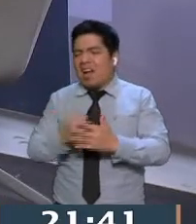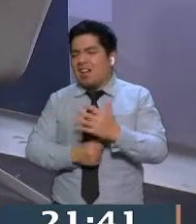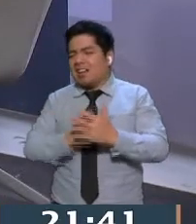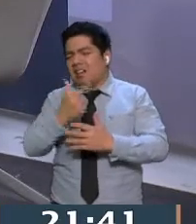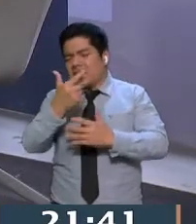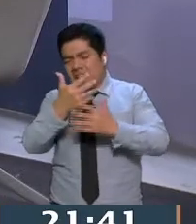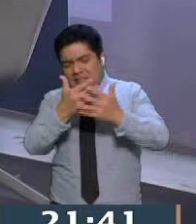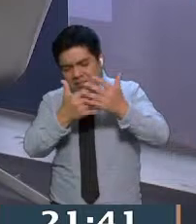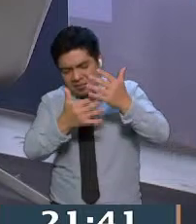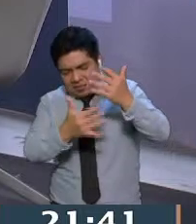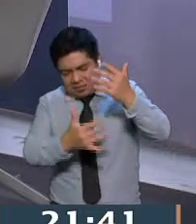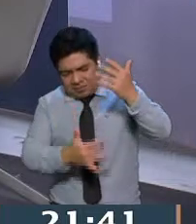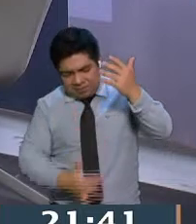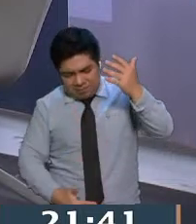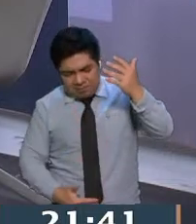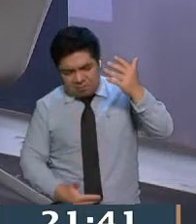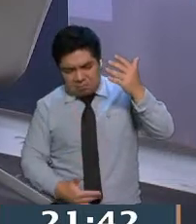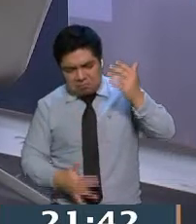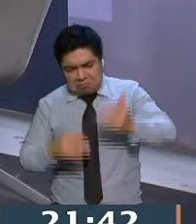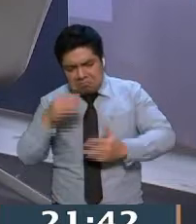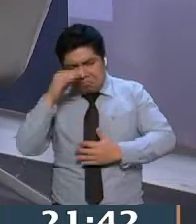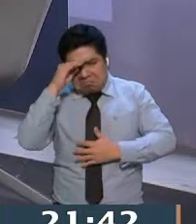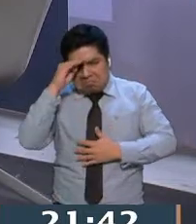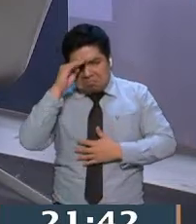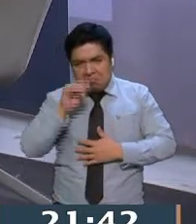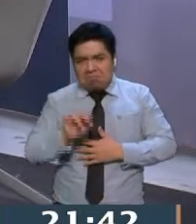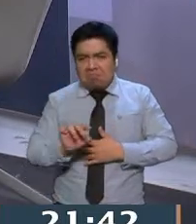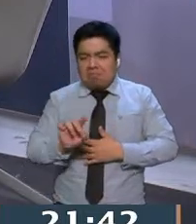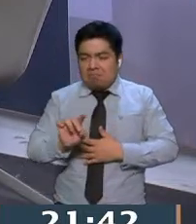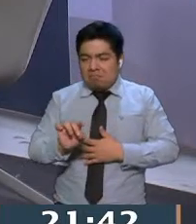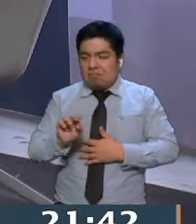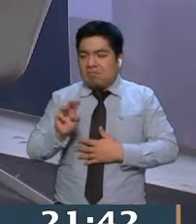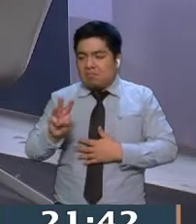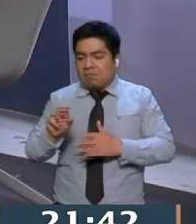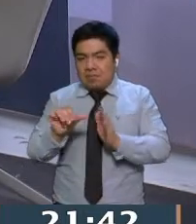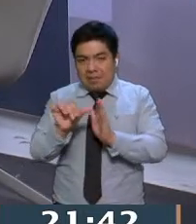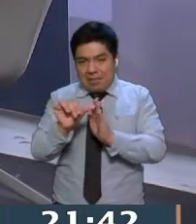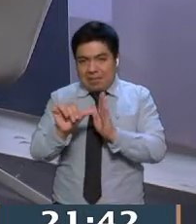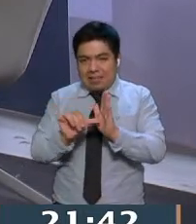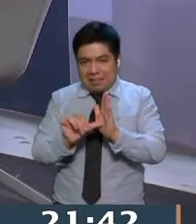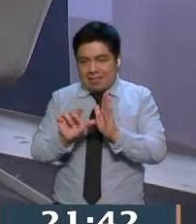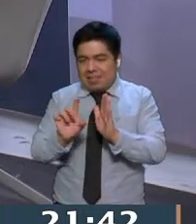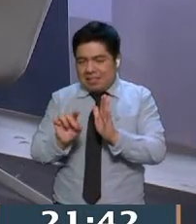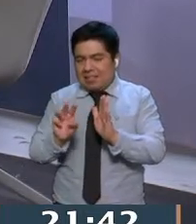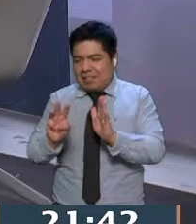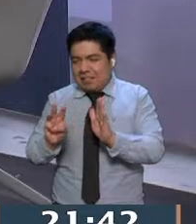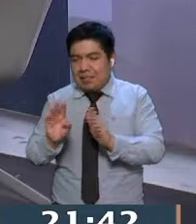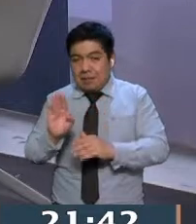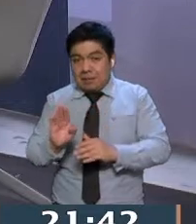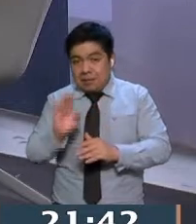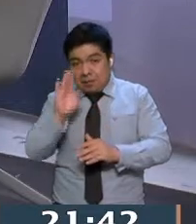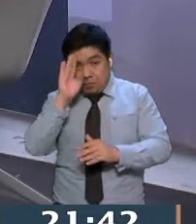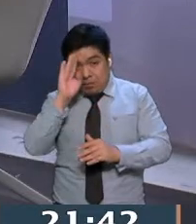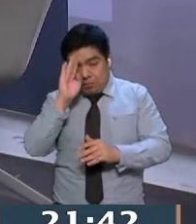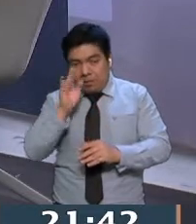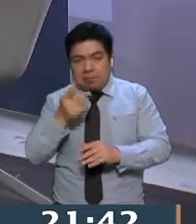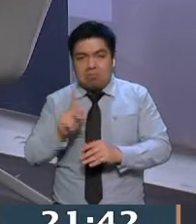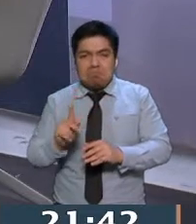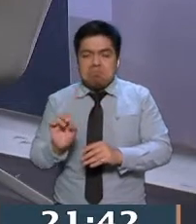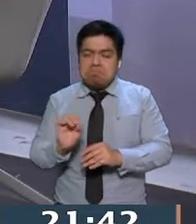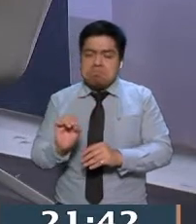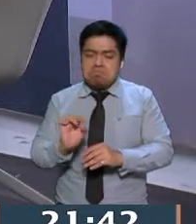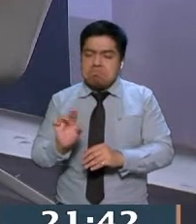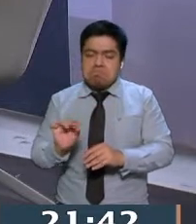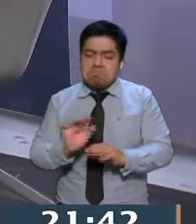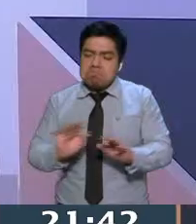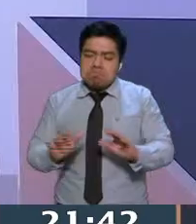de las reformas. Pues yo pensaba que entraba el 33, el artículo 33, que nos lo iban a derogar porque estaba muy prometido, pero sí, bueno, no